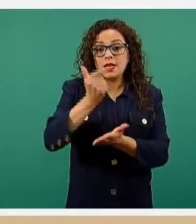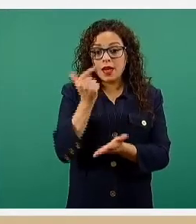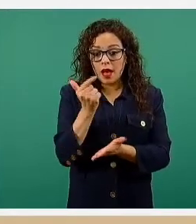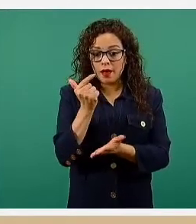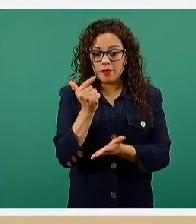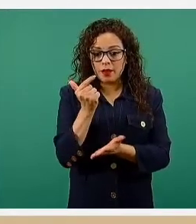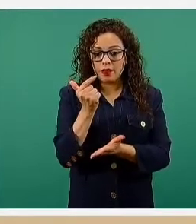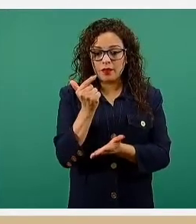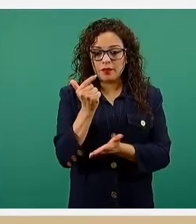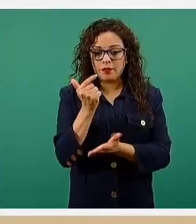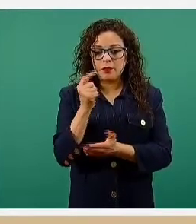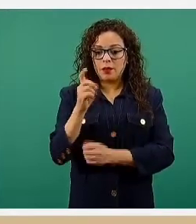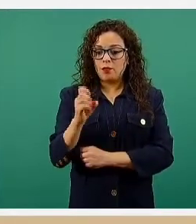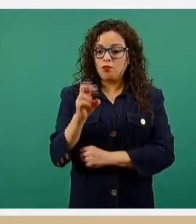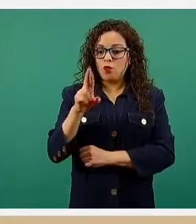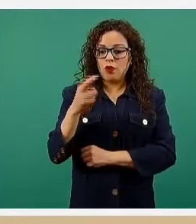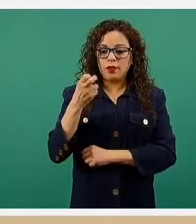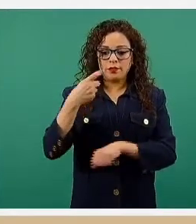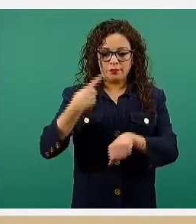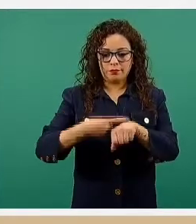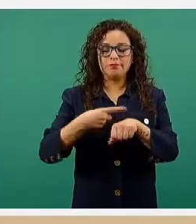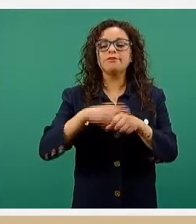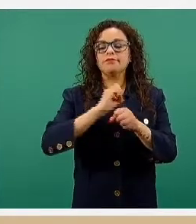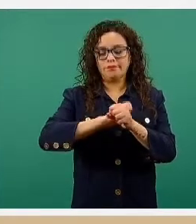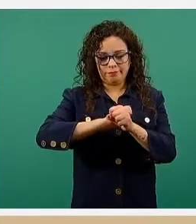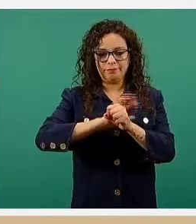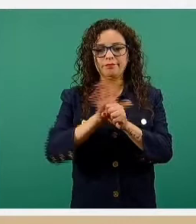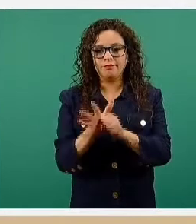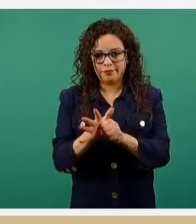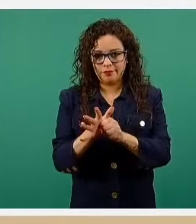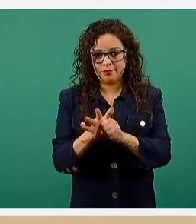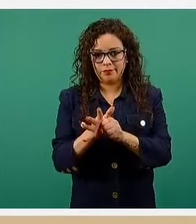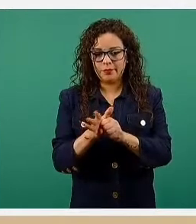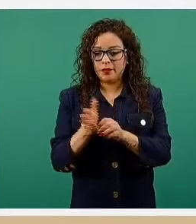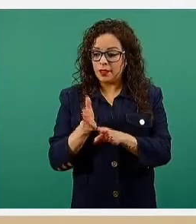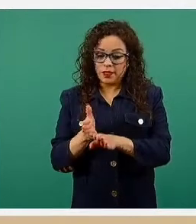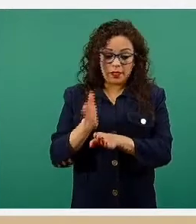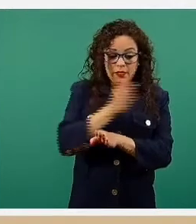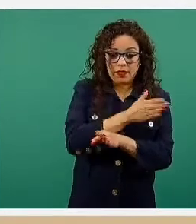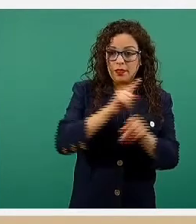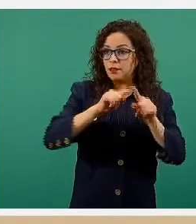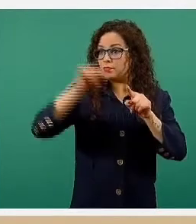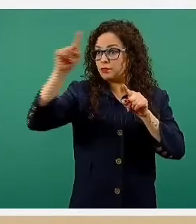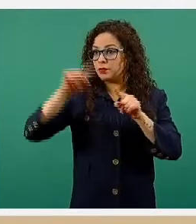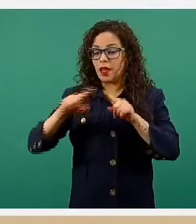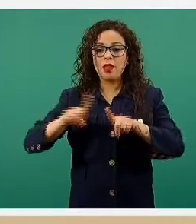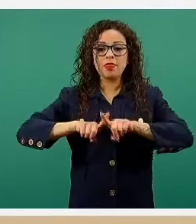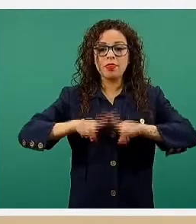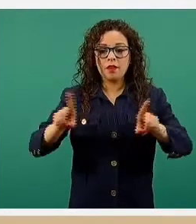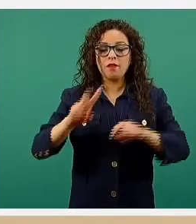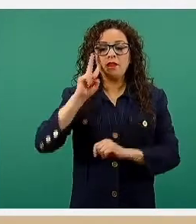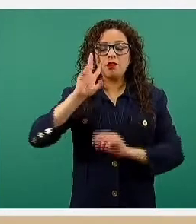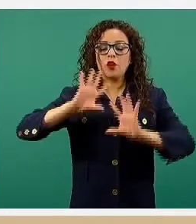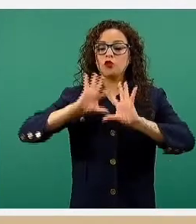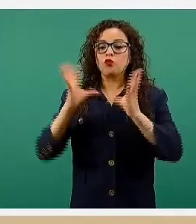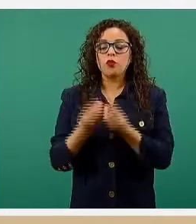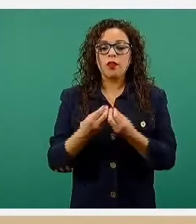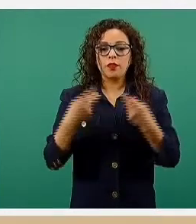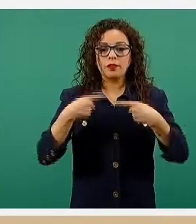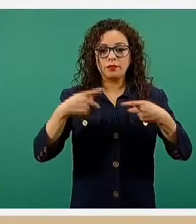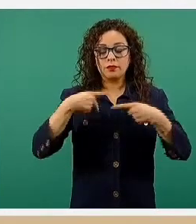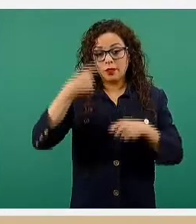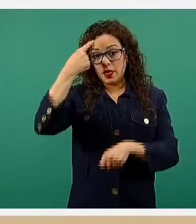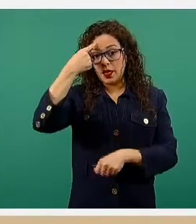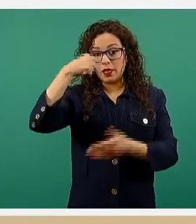críticos por COVID-19, a diferencia de la gráfica anterior, en donde estamos viendo todas las personas que en un momento se estima